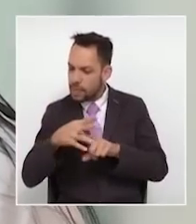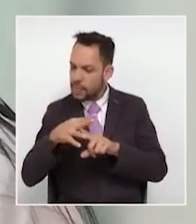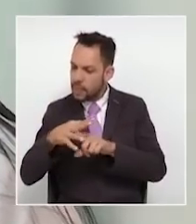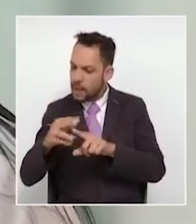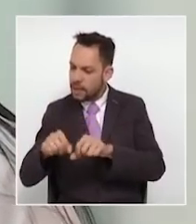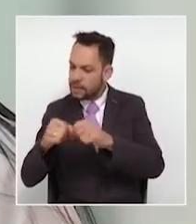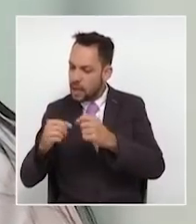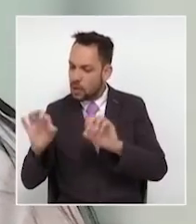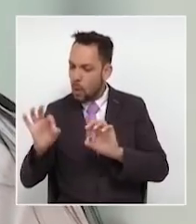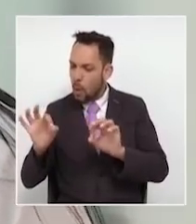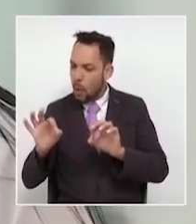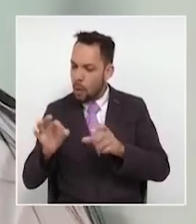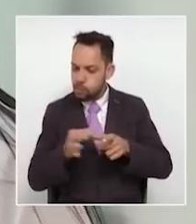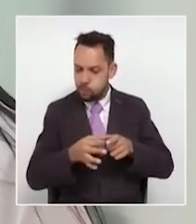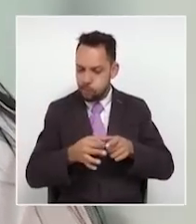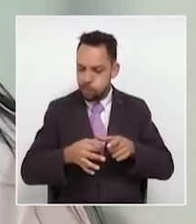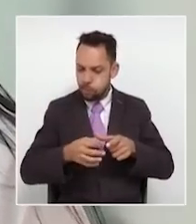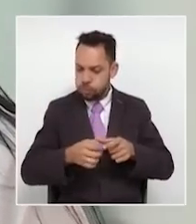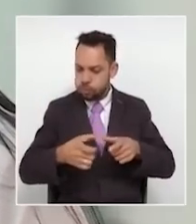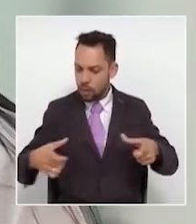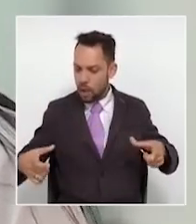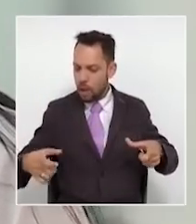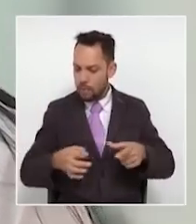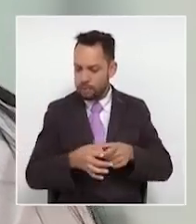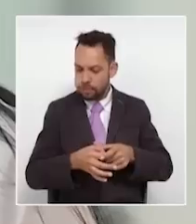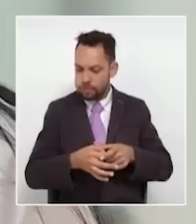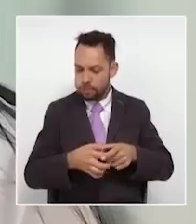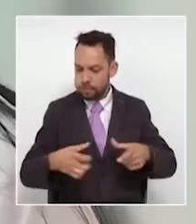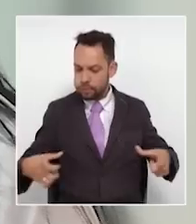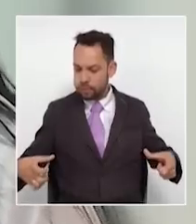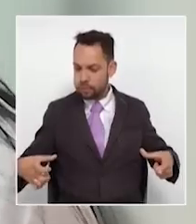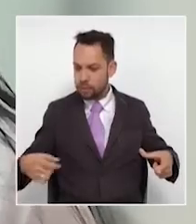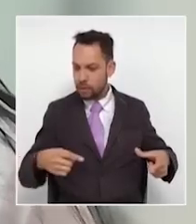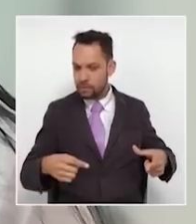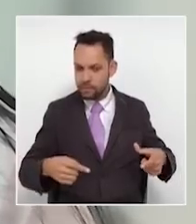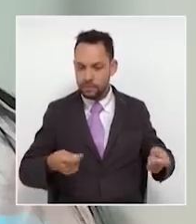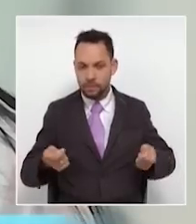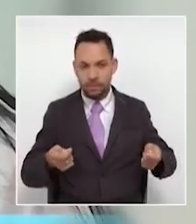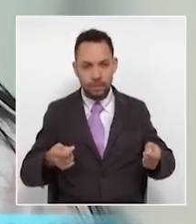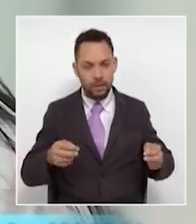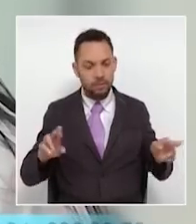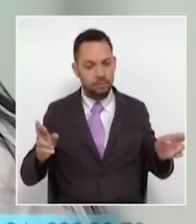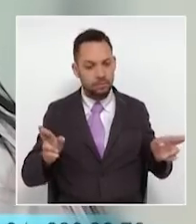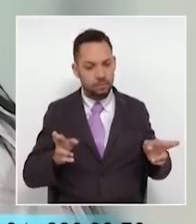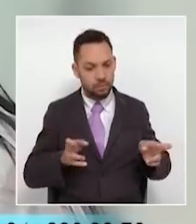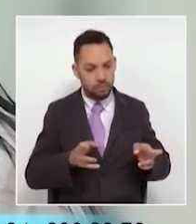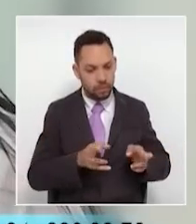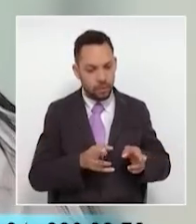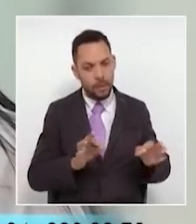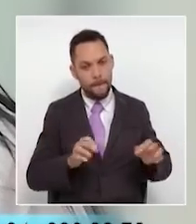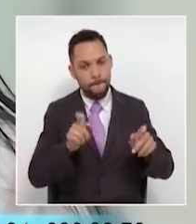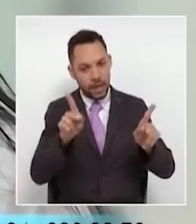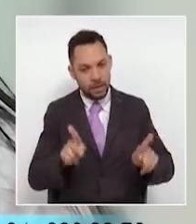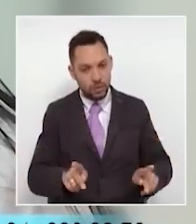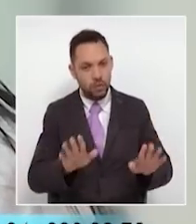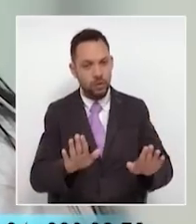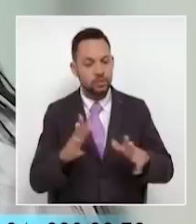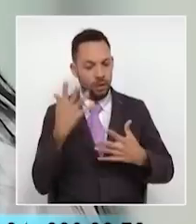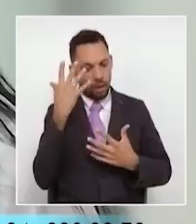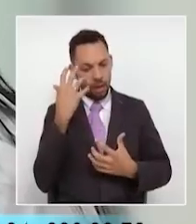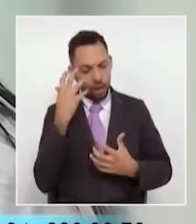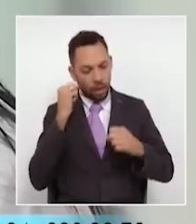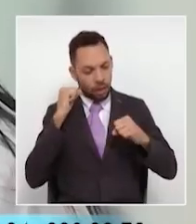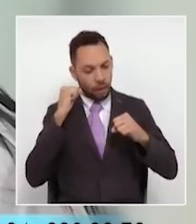cuál es la onda que se debe estabilizar ya sea disminuir una onda de una persona que está ansiosa y llevarla a una